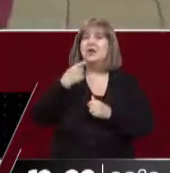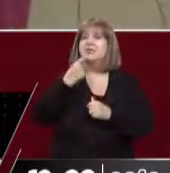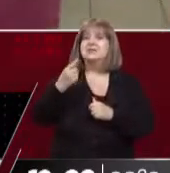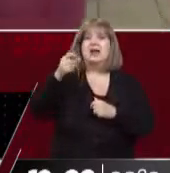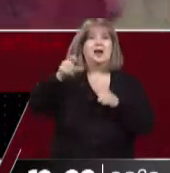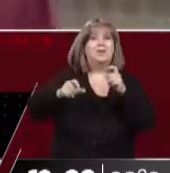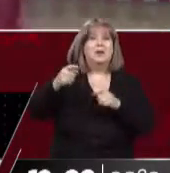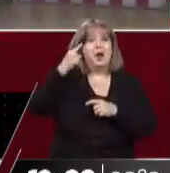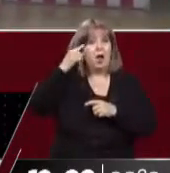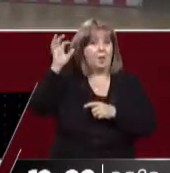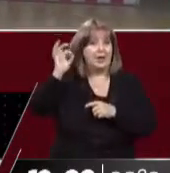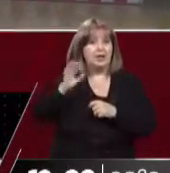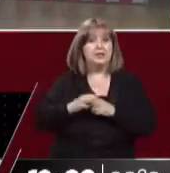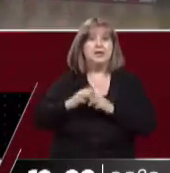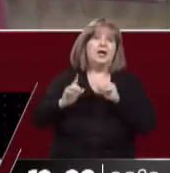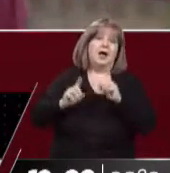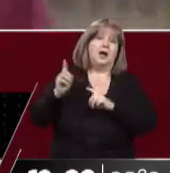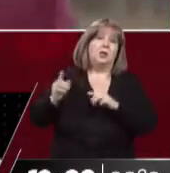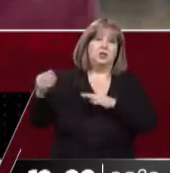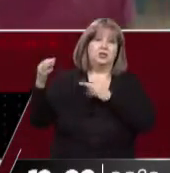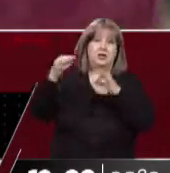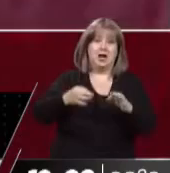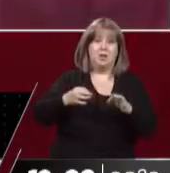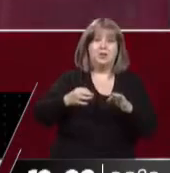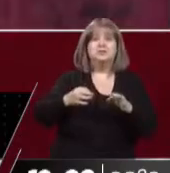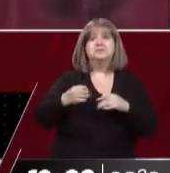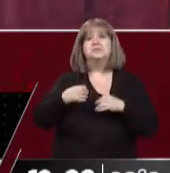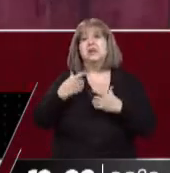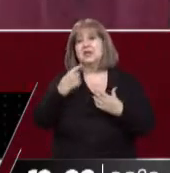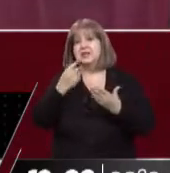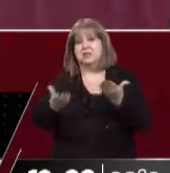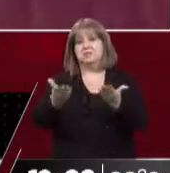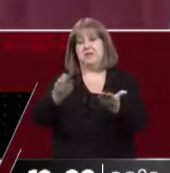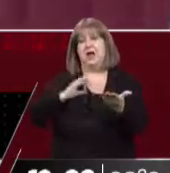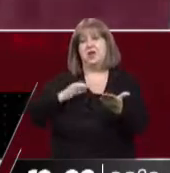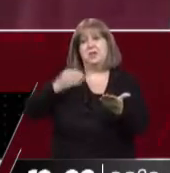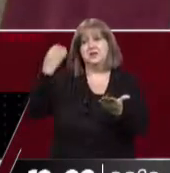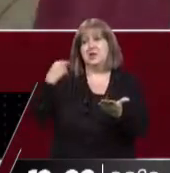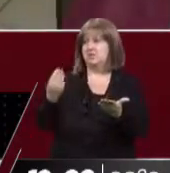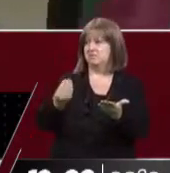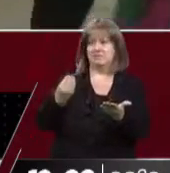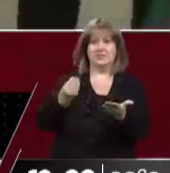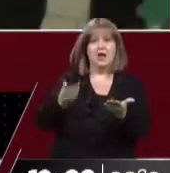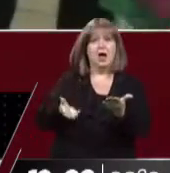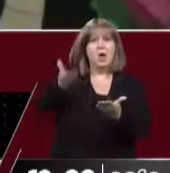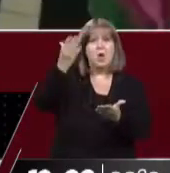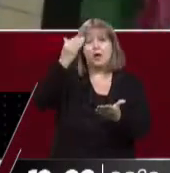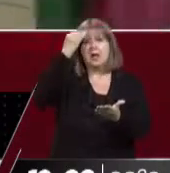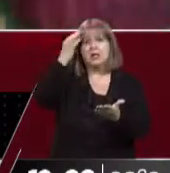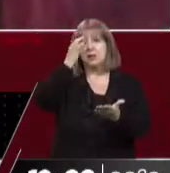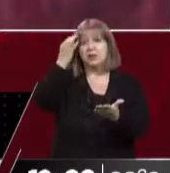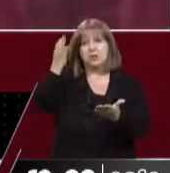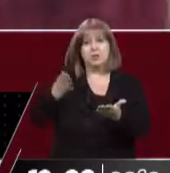Y algunos clientes que tenemos, porque como somos mayoristas, comparan a los del año pasado a este año y dicen que han subido un 15 o